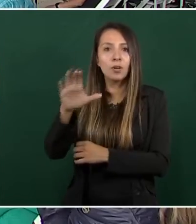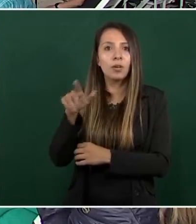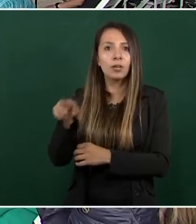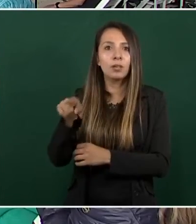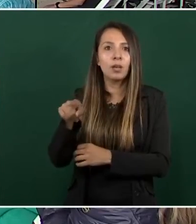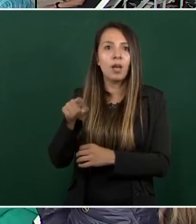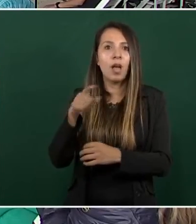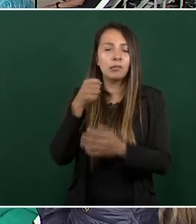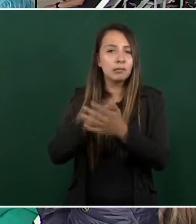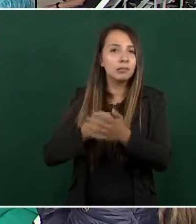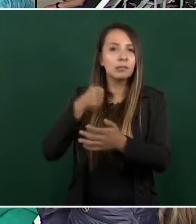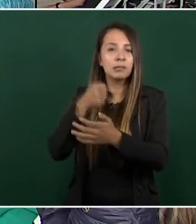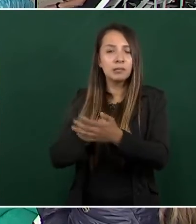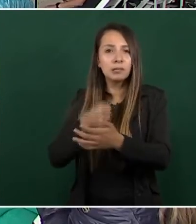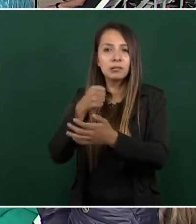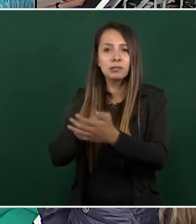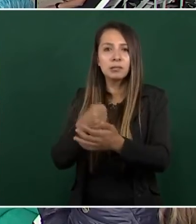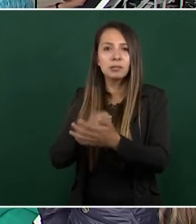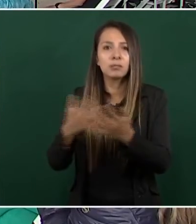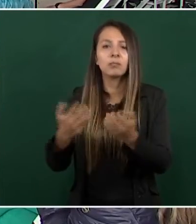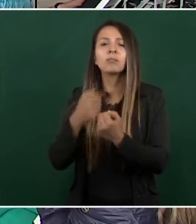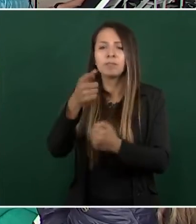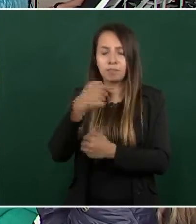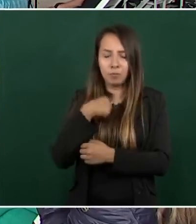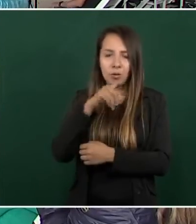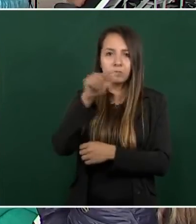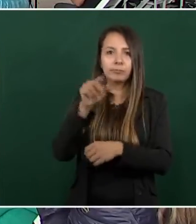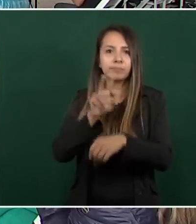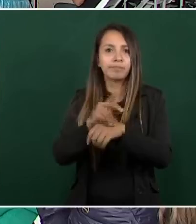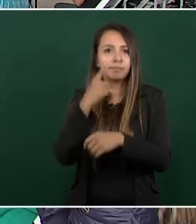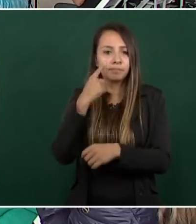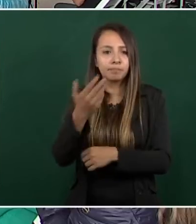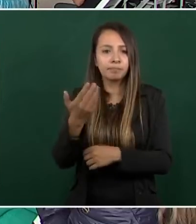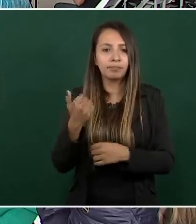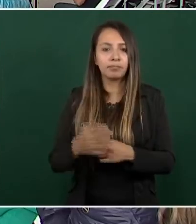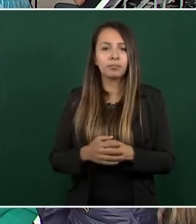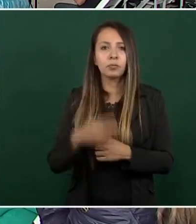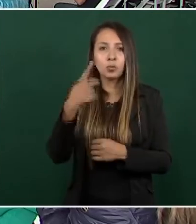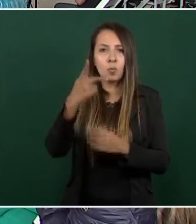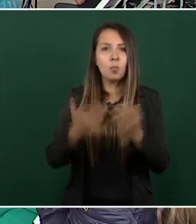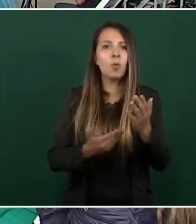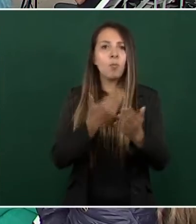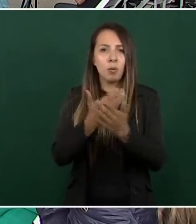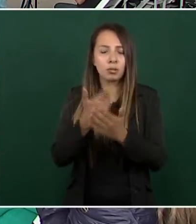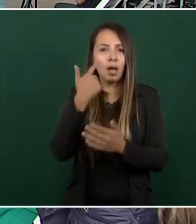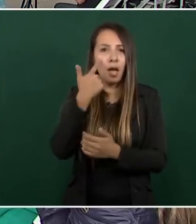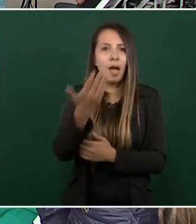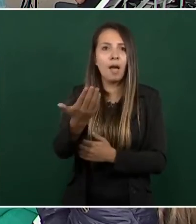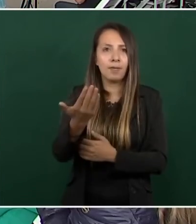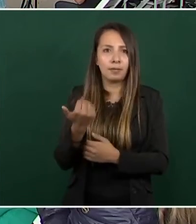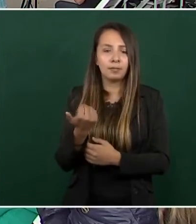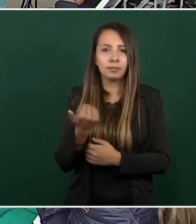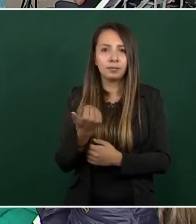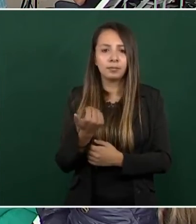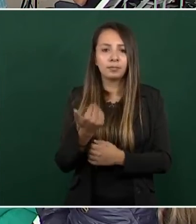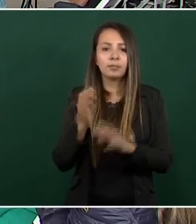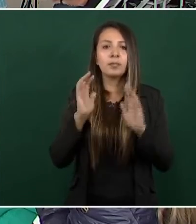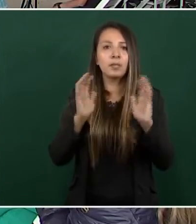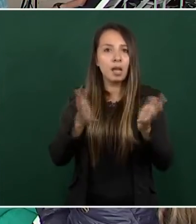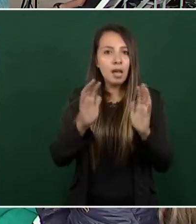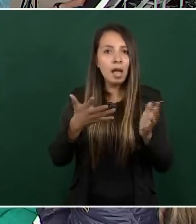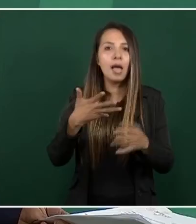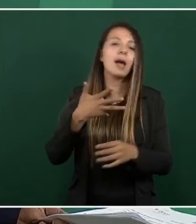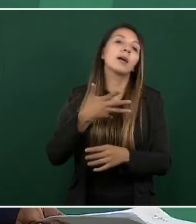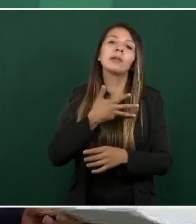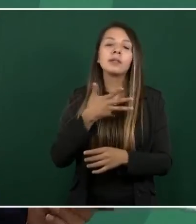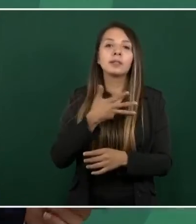estado peleándose para que la rescaten. Lo tomamos en cuenta. Tu propuesta. Vamos a ver. Es que ya tenemos